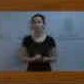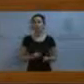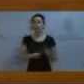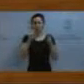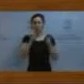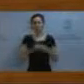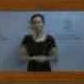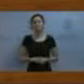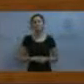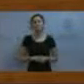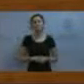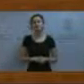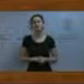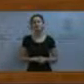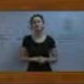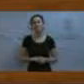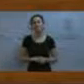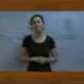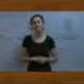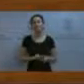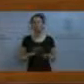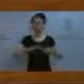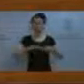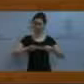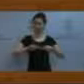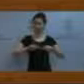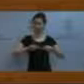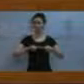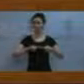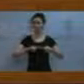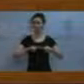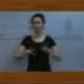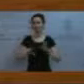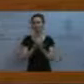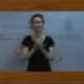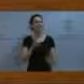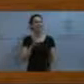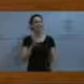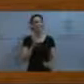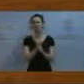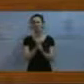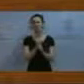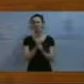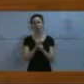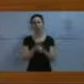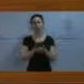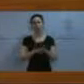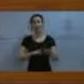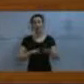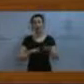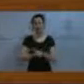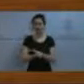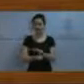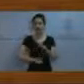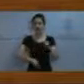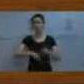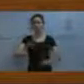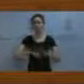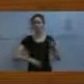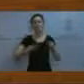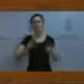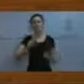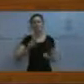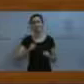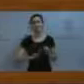Una, la actuación negligente desde nuestro punto de vista en la gestión de la paralización de las obras de Boves. No